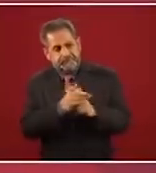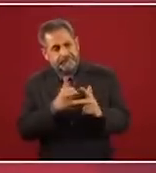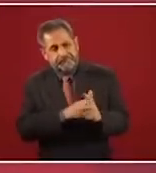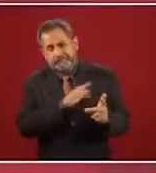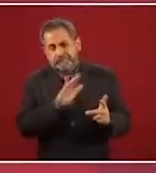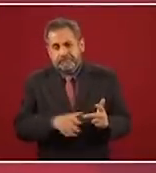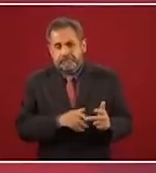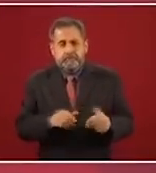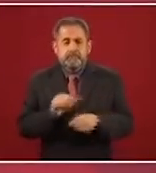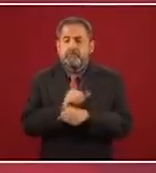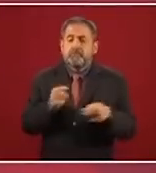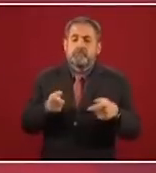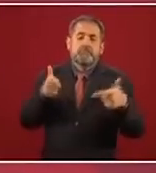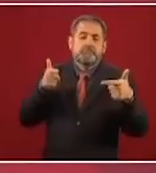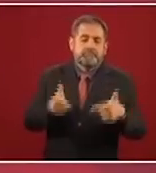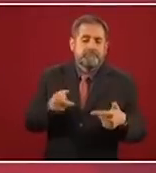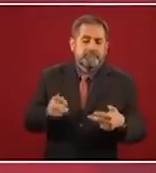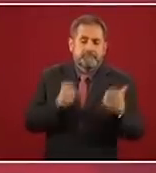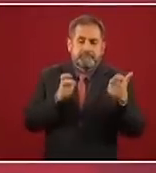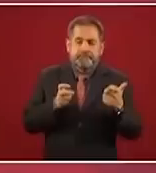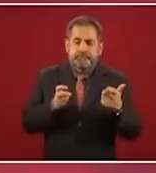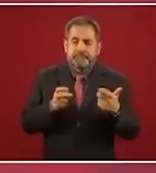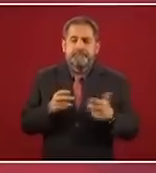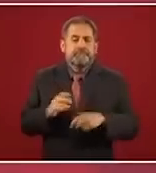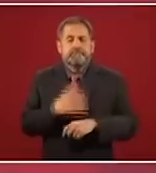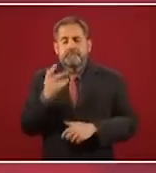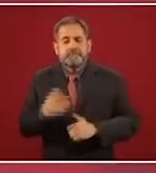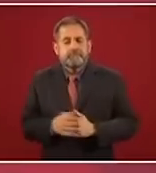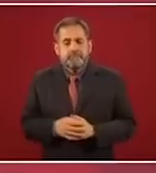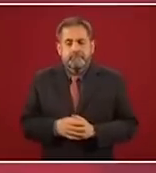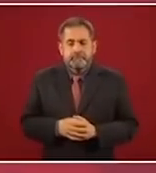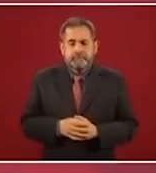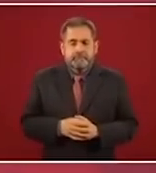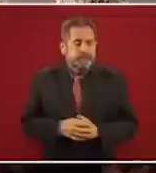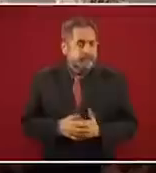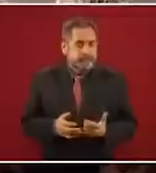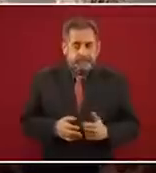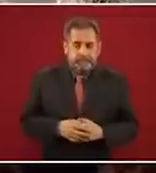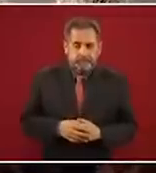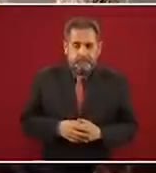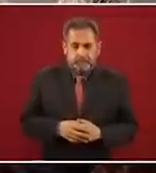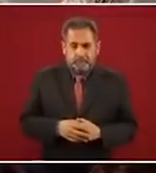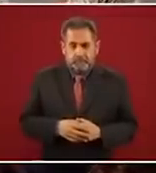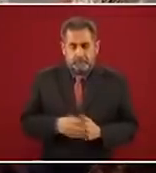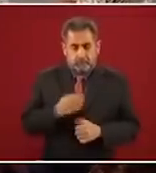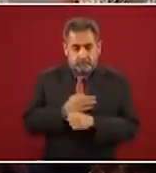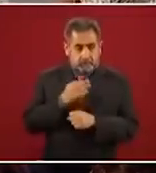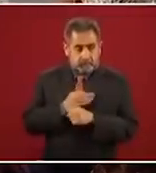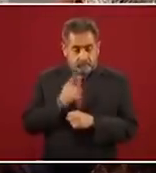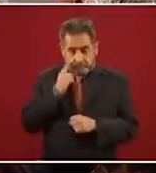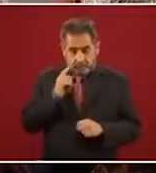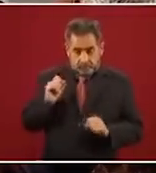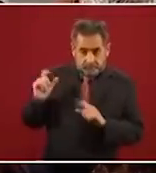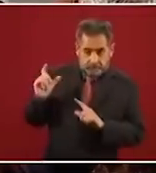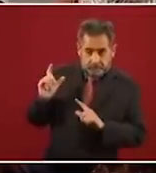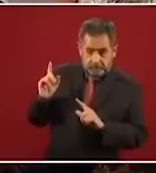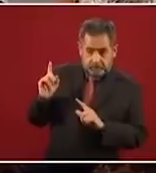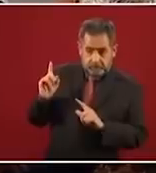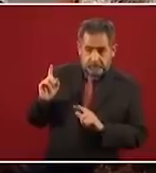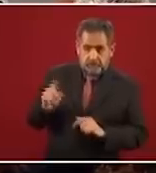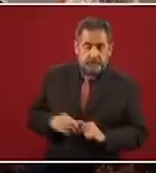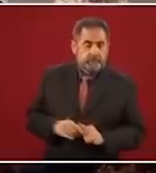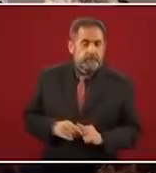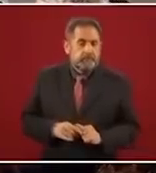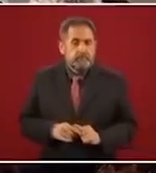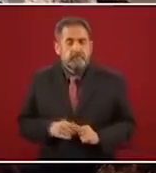homicidios y robo de vehículo? Porque no hay en estos casos